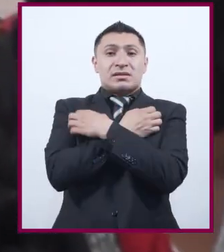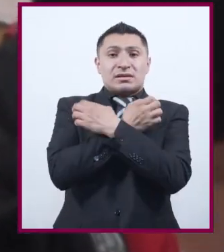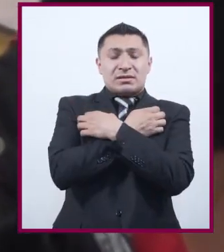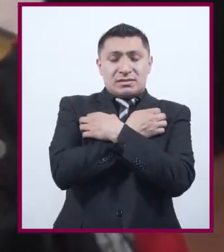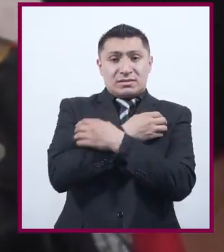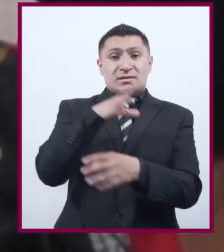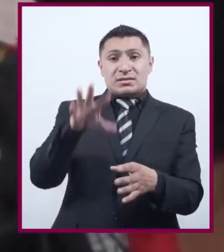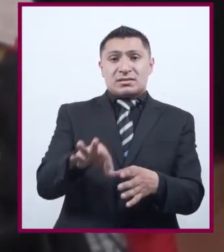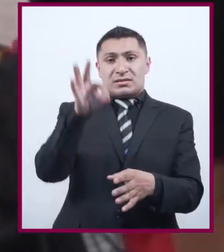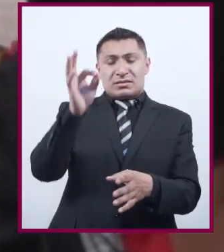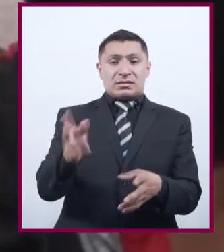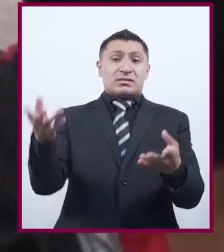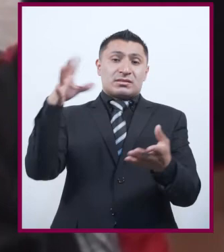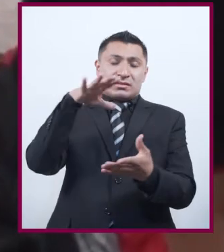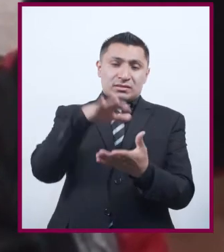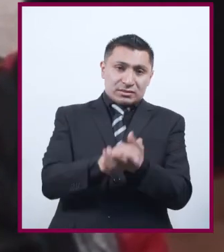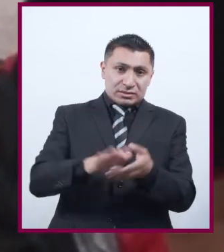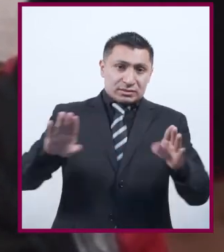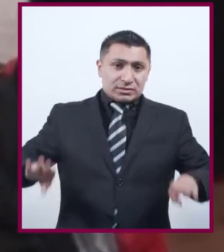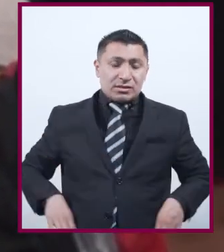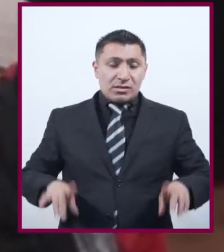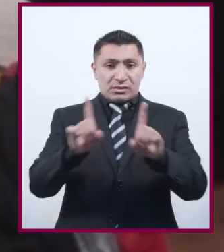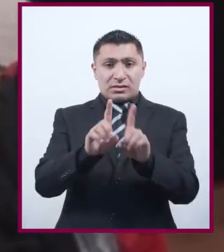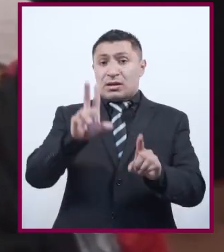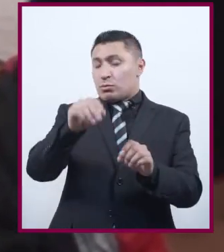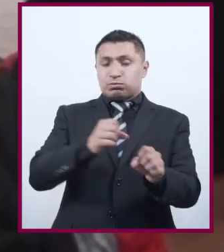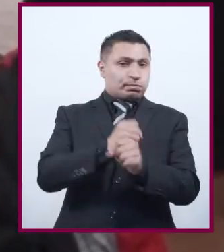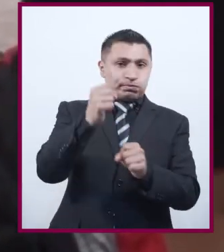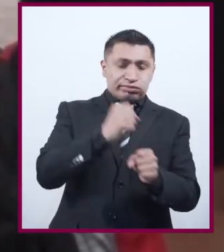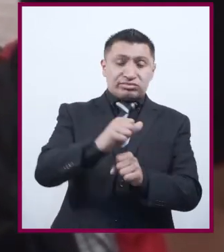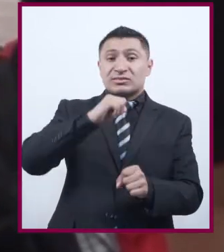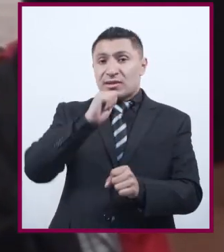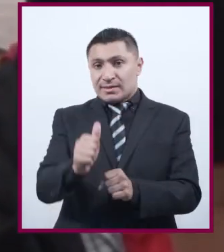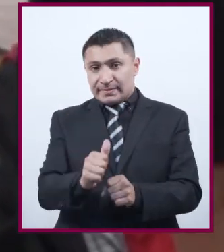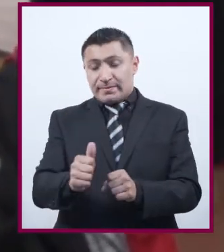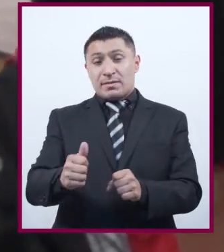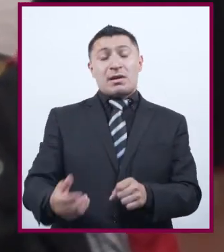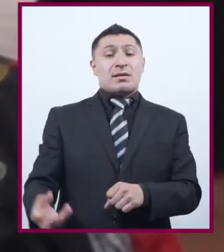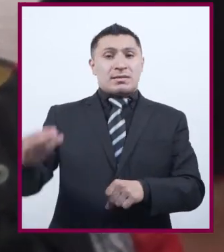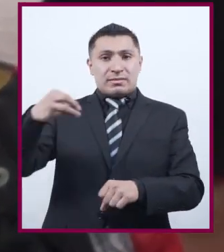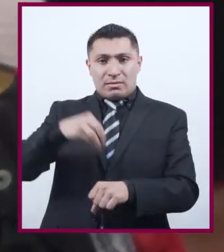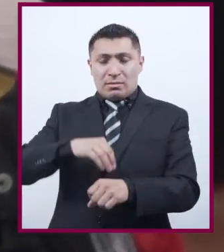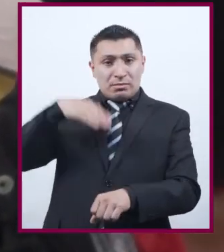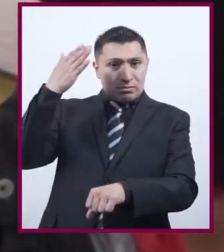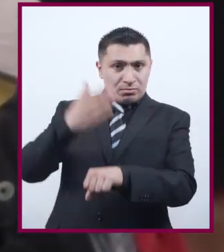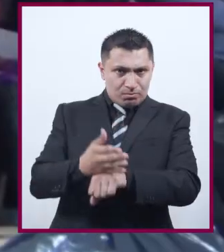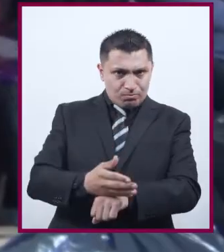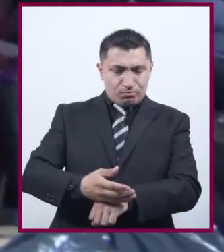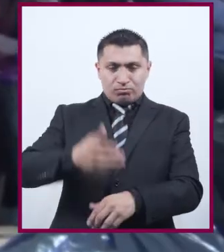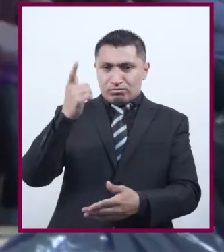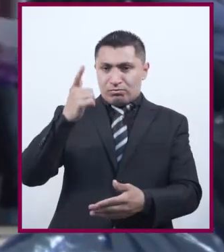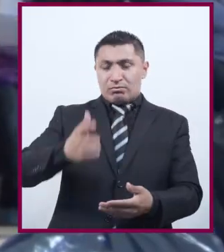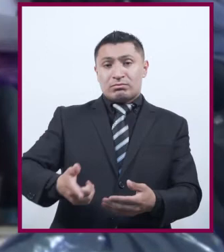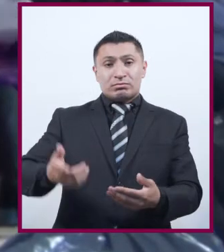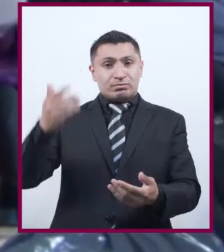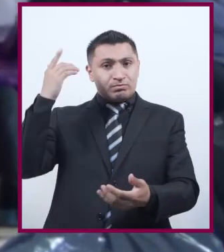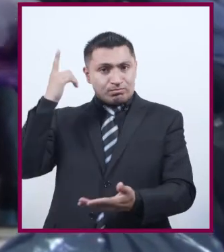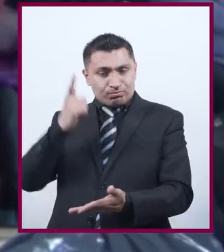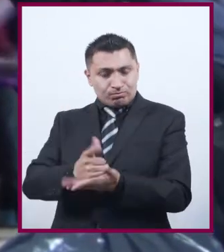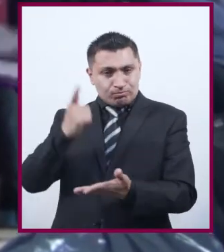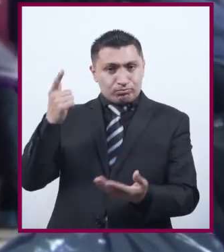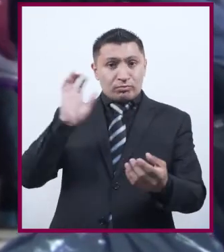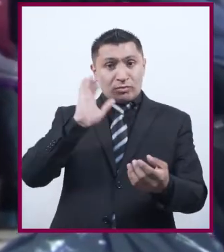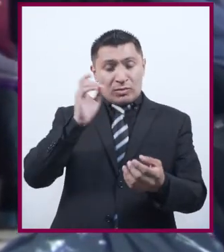elegir a sus parejas, a no ser golpeadas ni maltratadas y a establecer castigos severos ante una violación. O